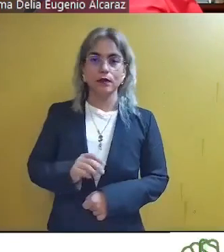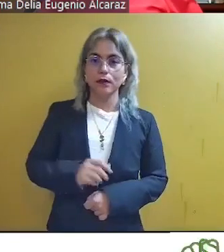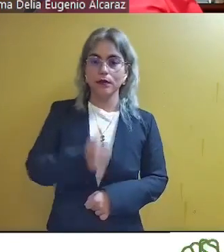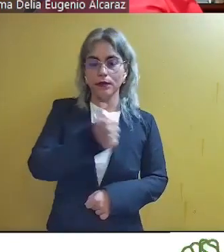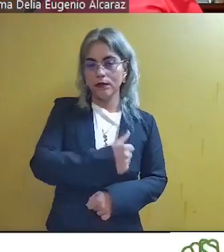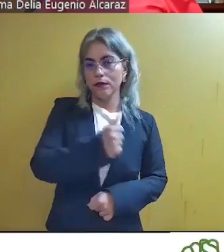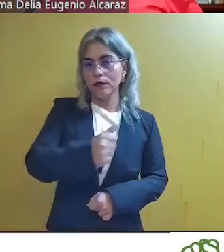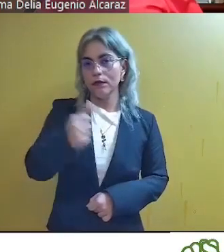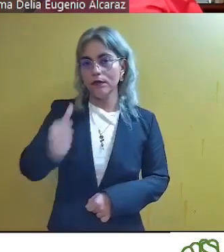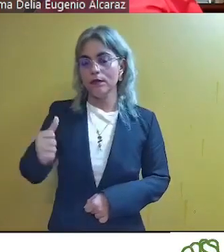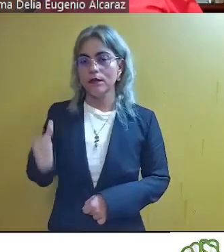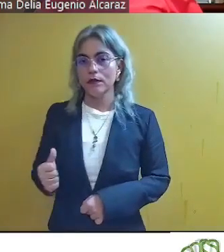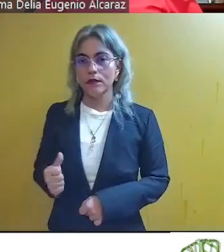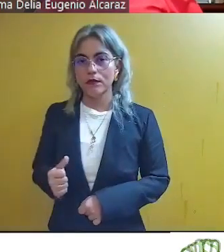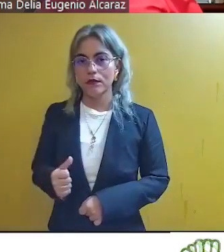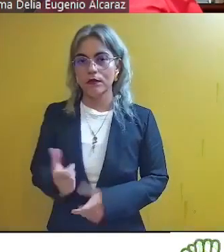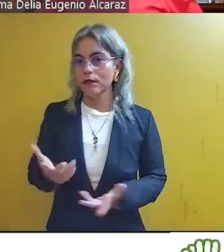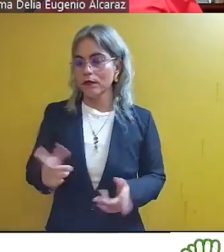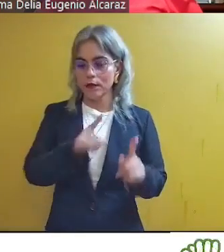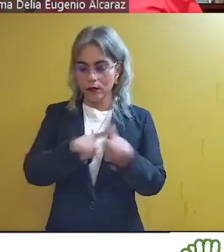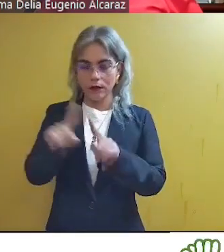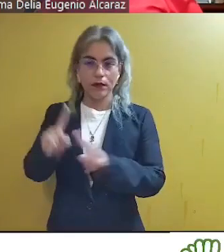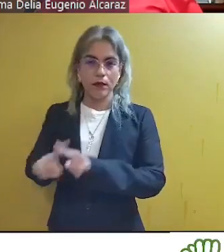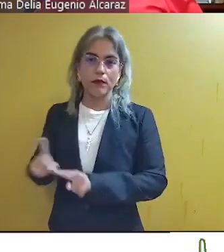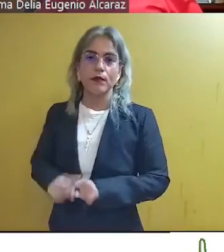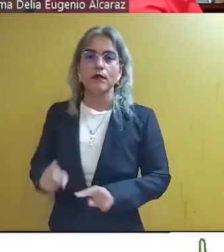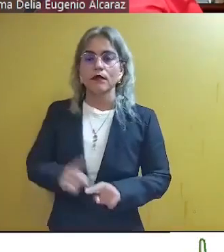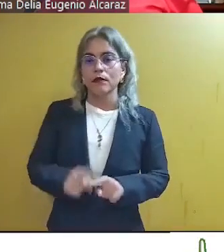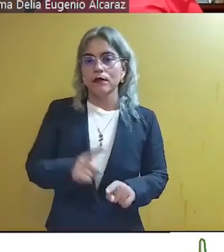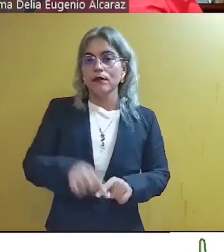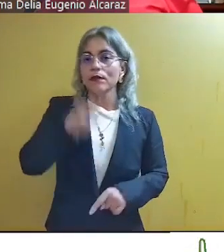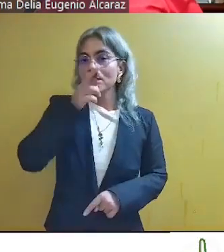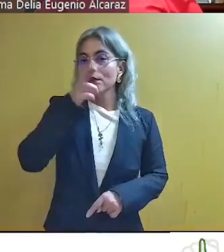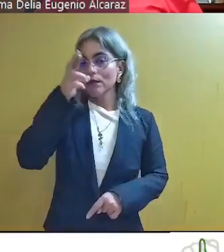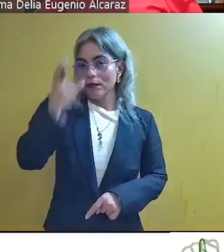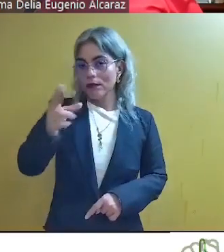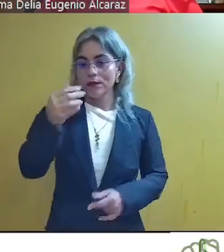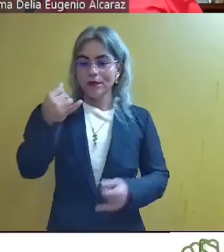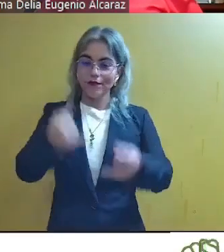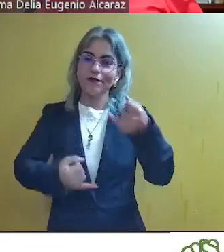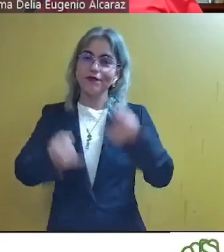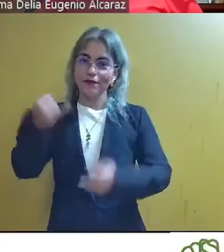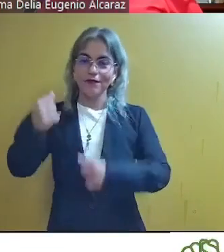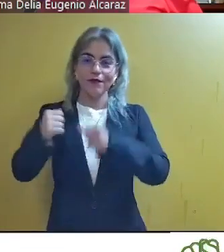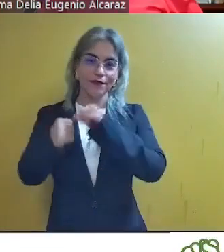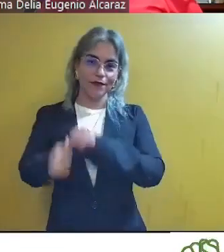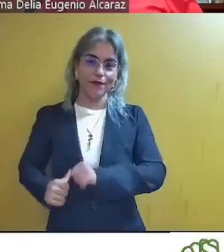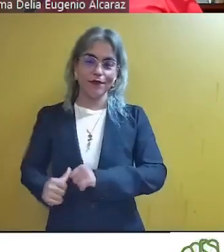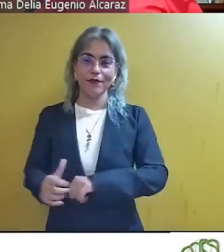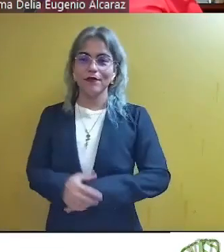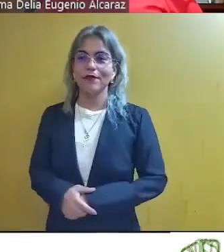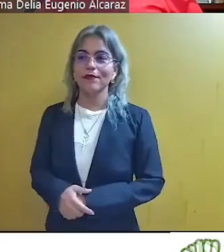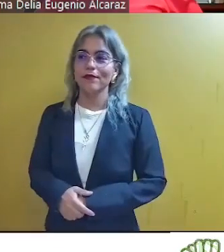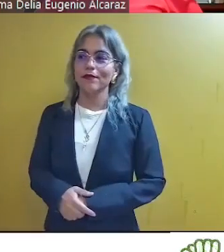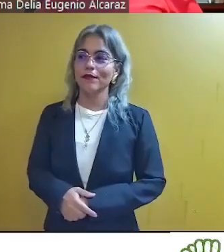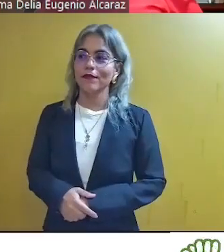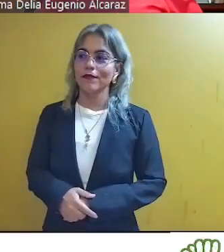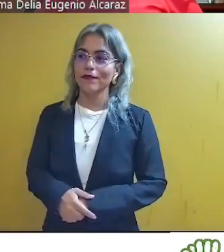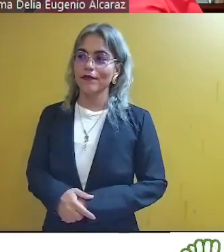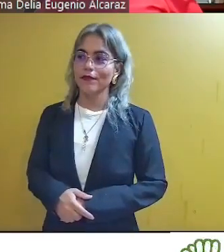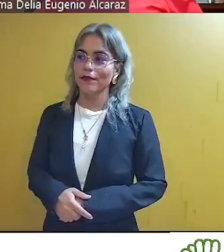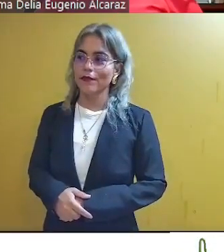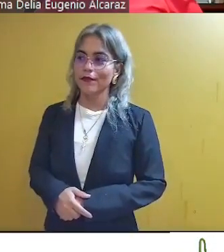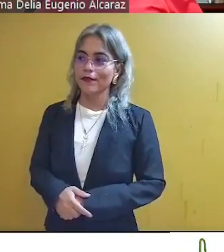obligaciones de cualquier índole que se deriven de resoluciones definitivas emitidas por la autoridad competente. Las